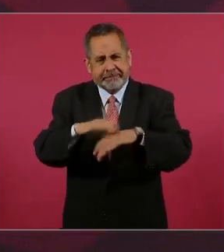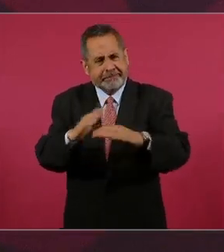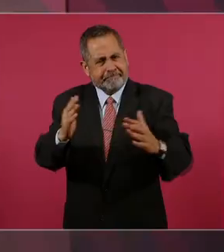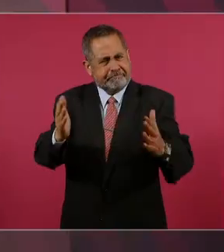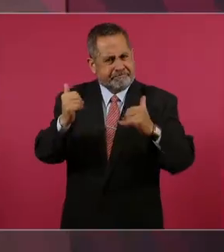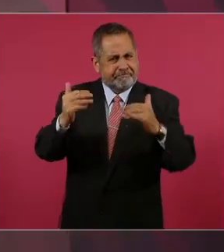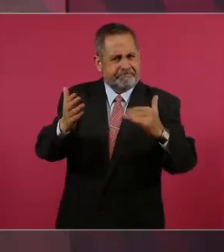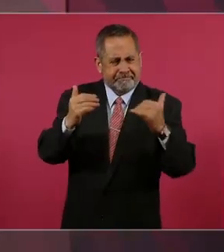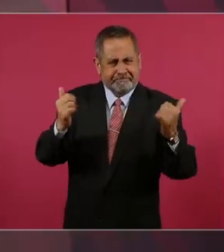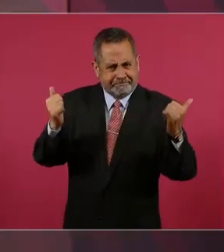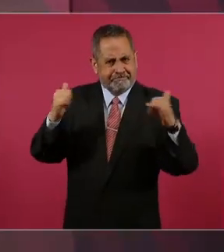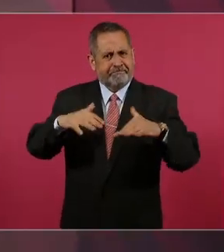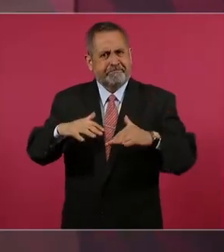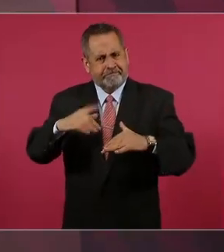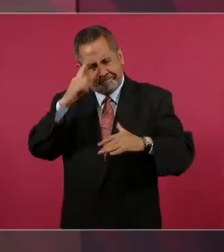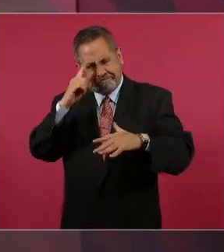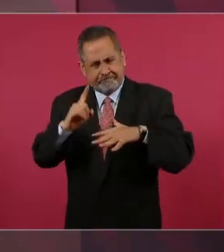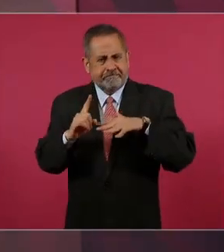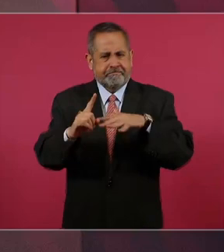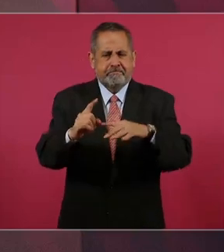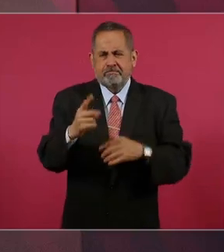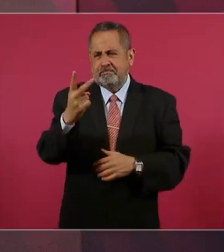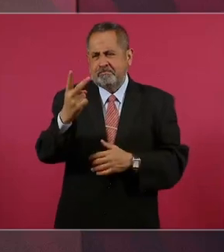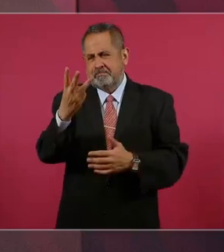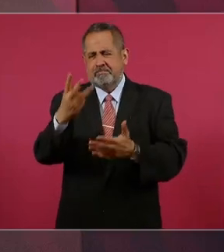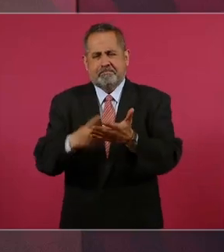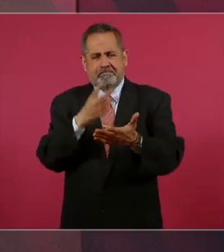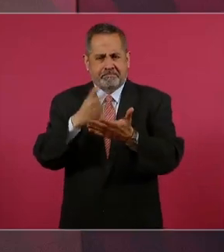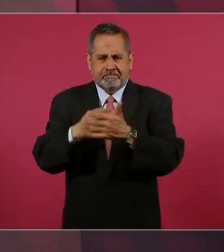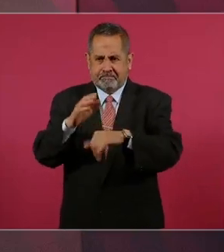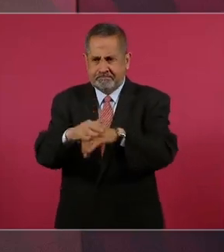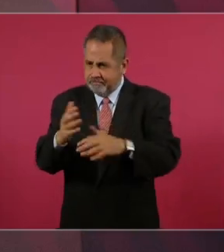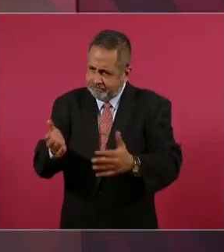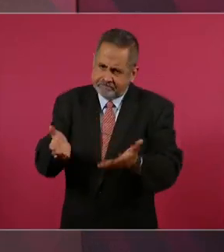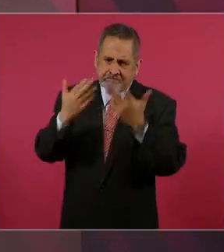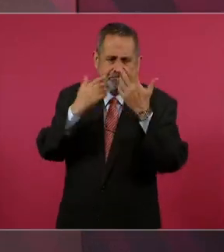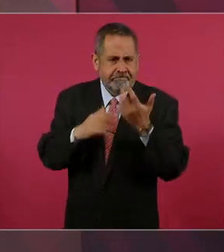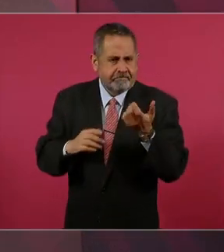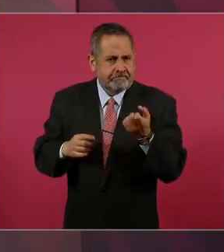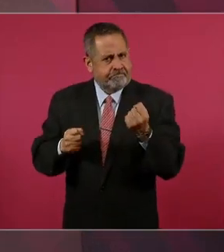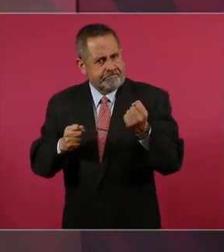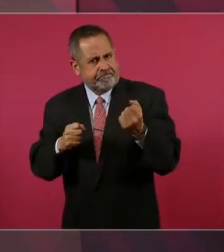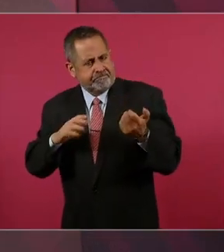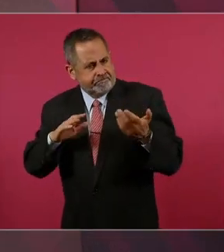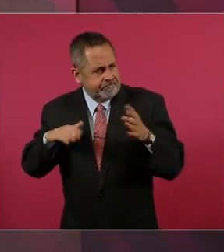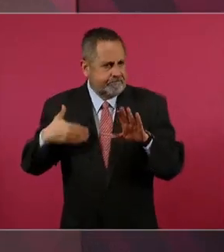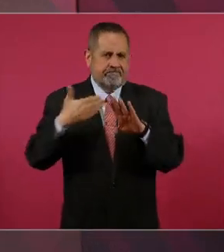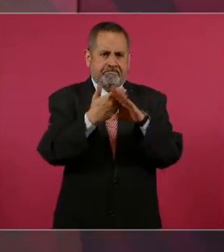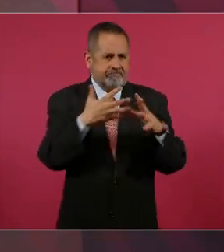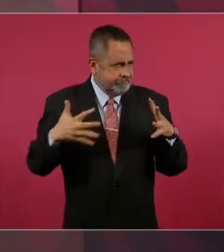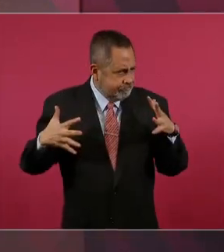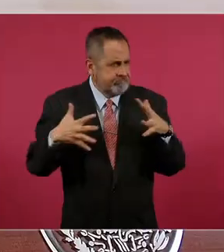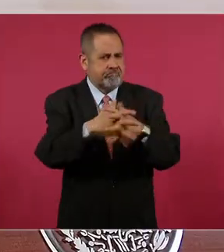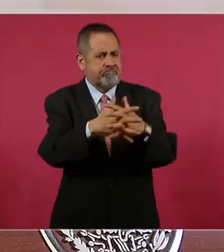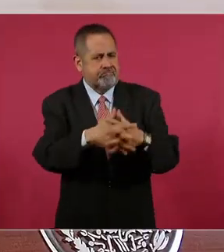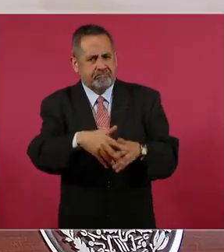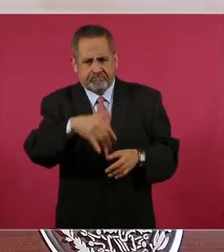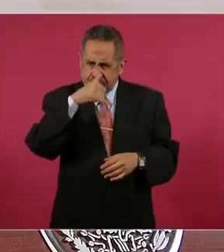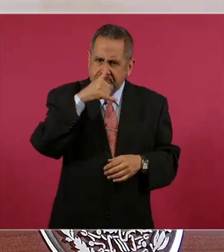veces, dos, tres veces, a tomar las armas en contra de